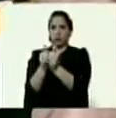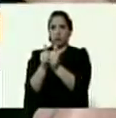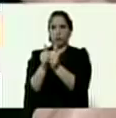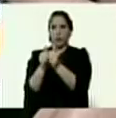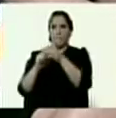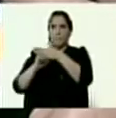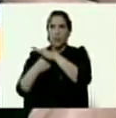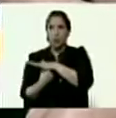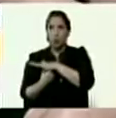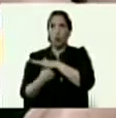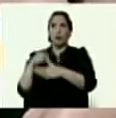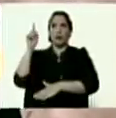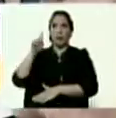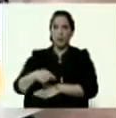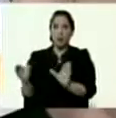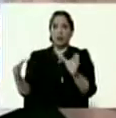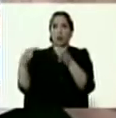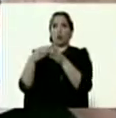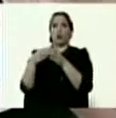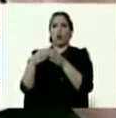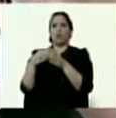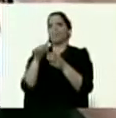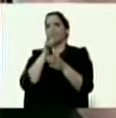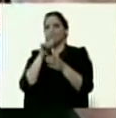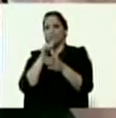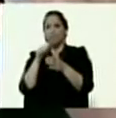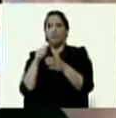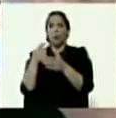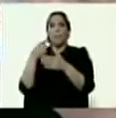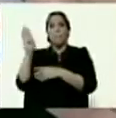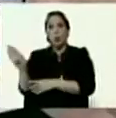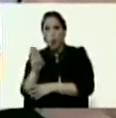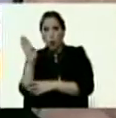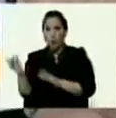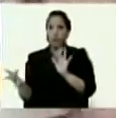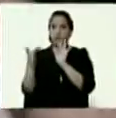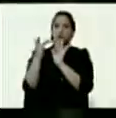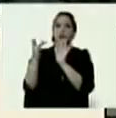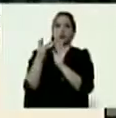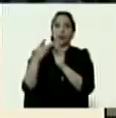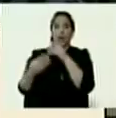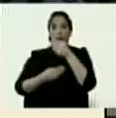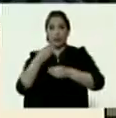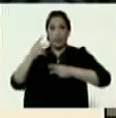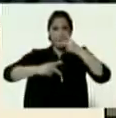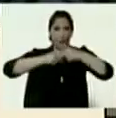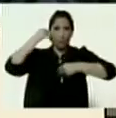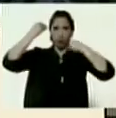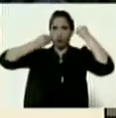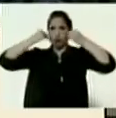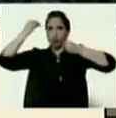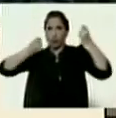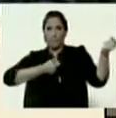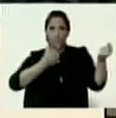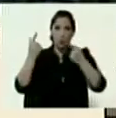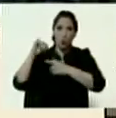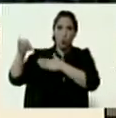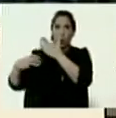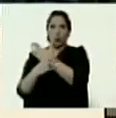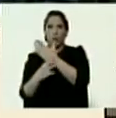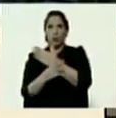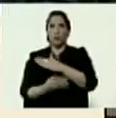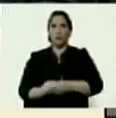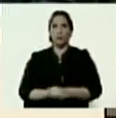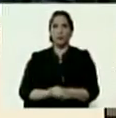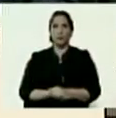Menor y que se reúna con alias El Brother a los efectos de planificar el traslado del señor